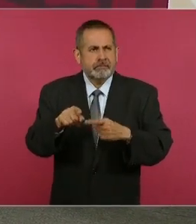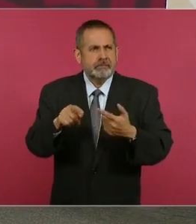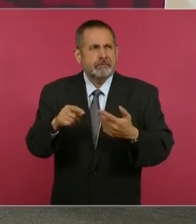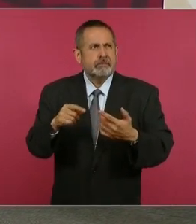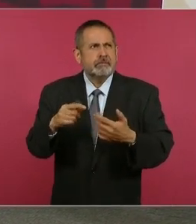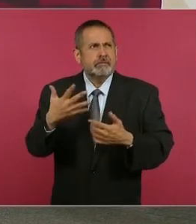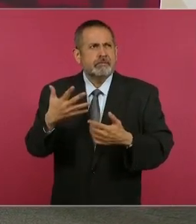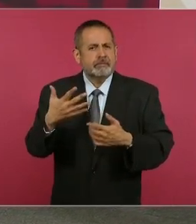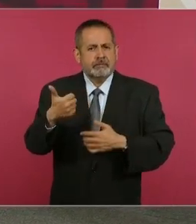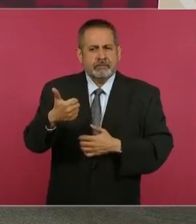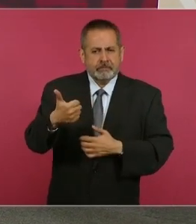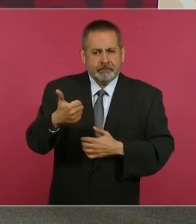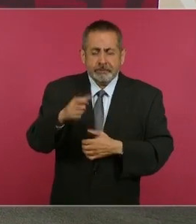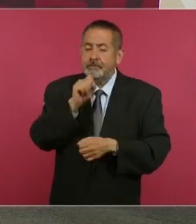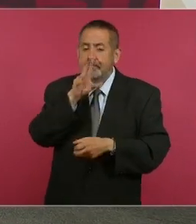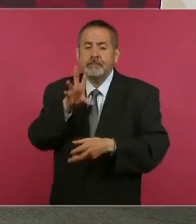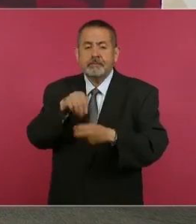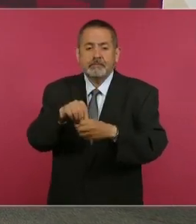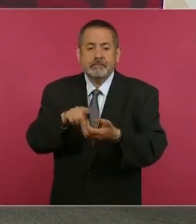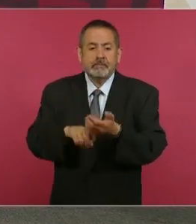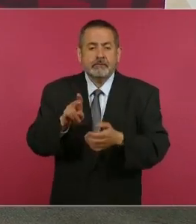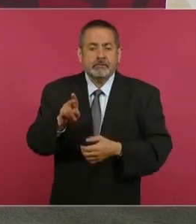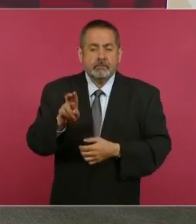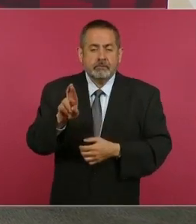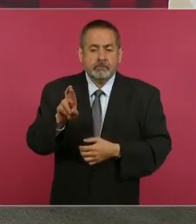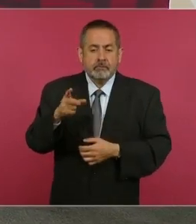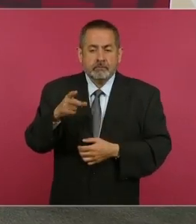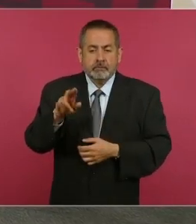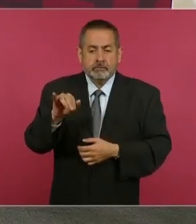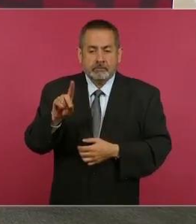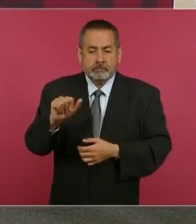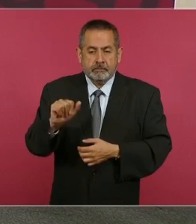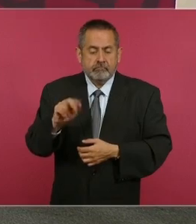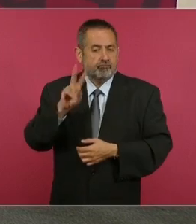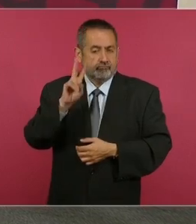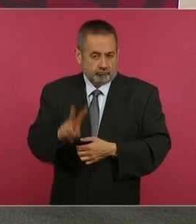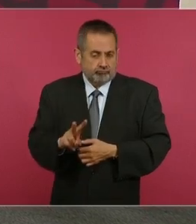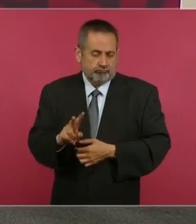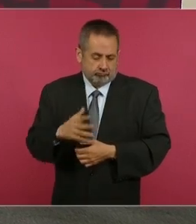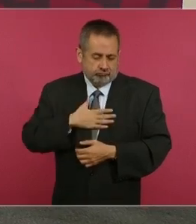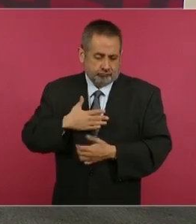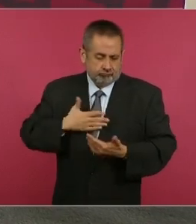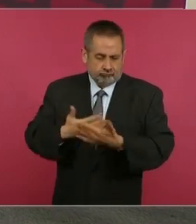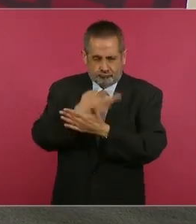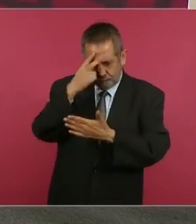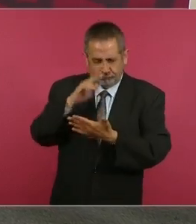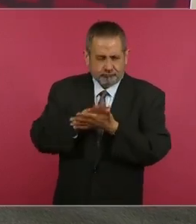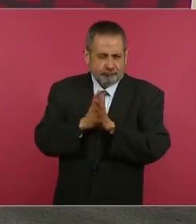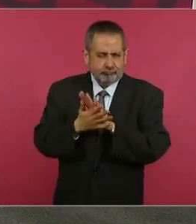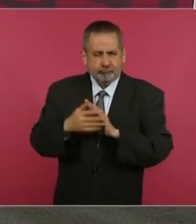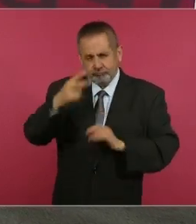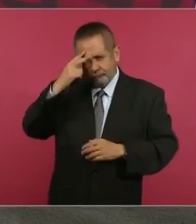y ahí está Urquidy, que es paisano nuestro.